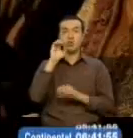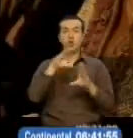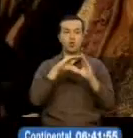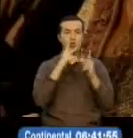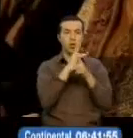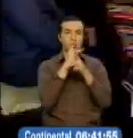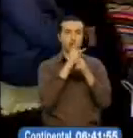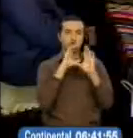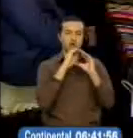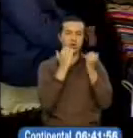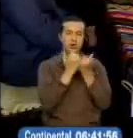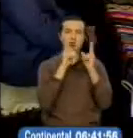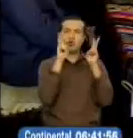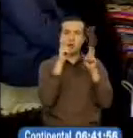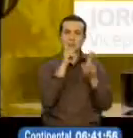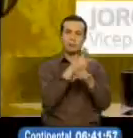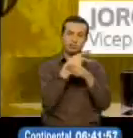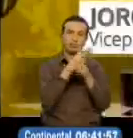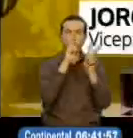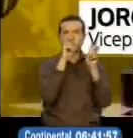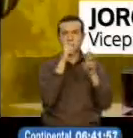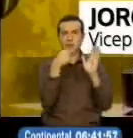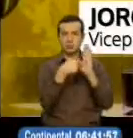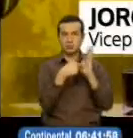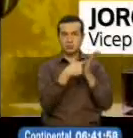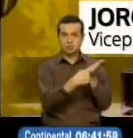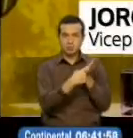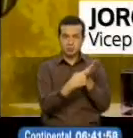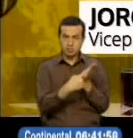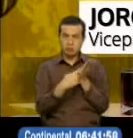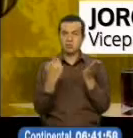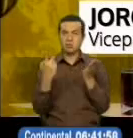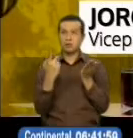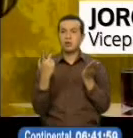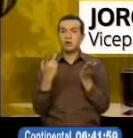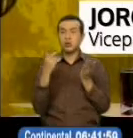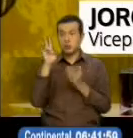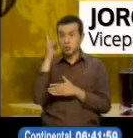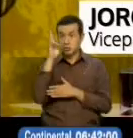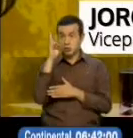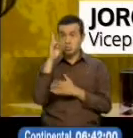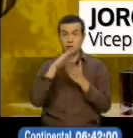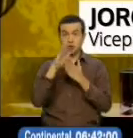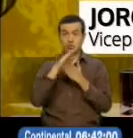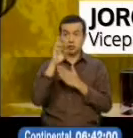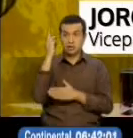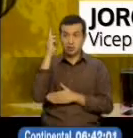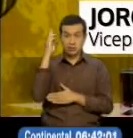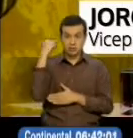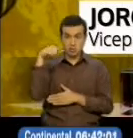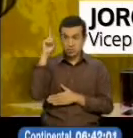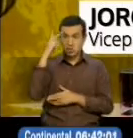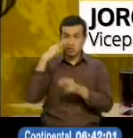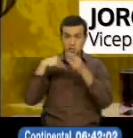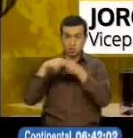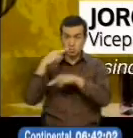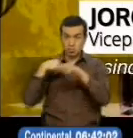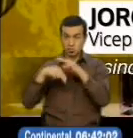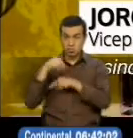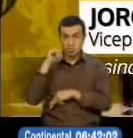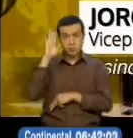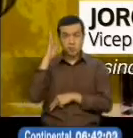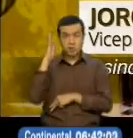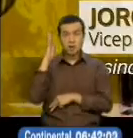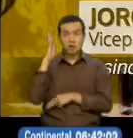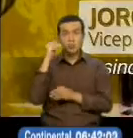encabezado por el vicepresidente de la República. Es que no solamente seamos 16 millones de emprendedores, sino